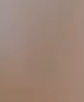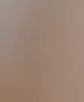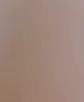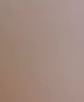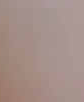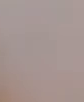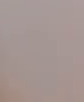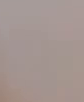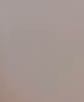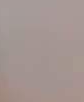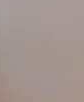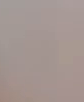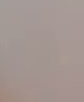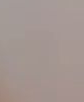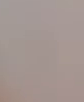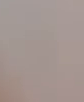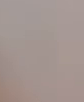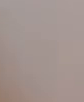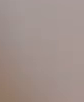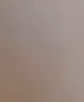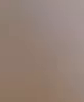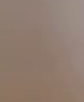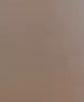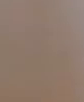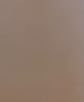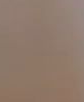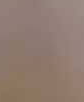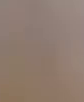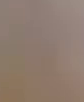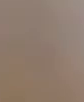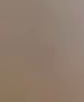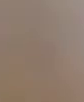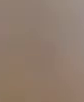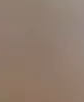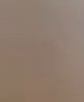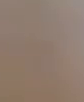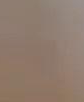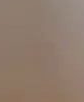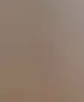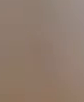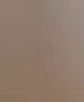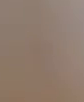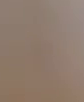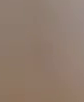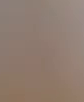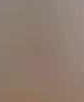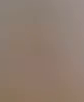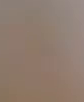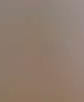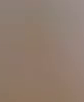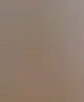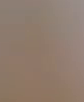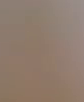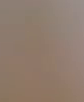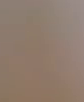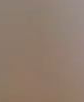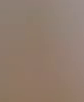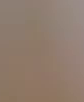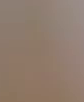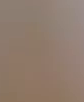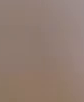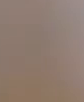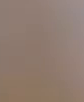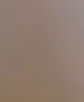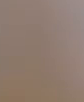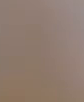igualito que el tamaño de la mesa. No tienen cerebro ni tienen corazón. No tienen cerebro